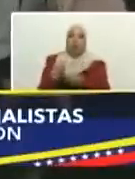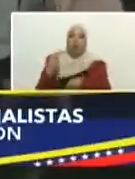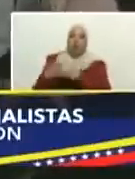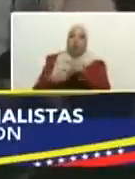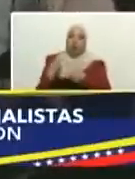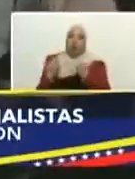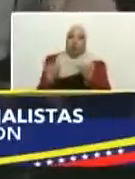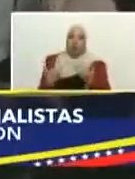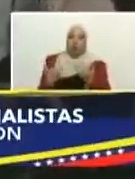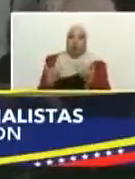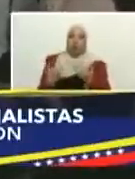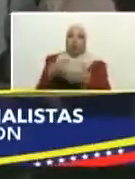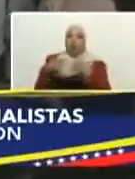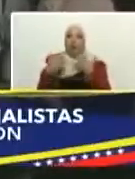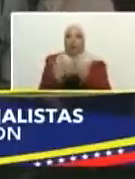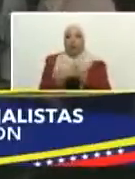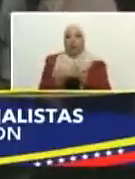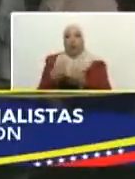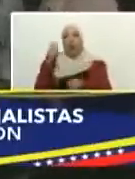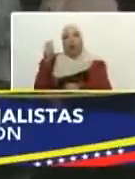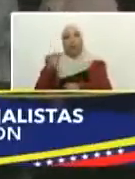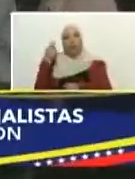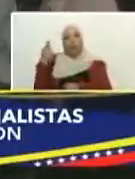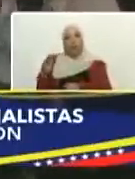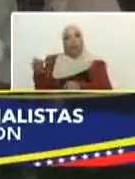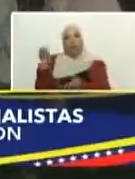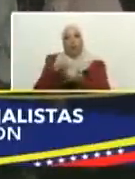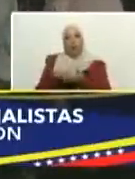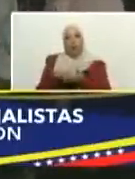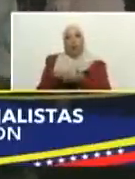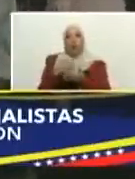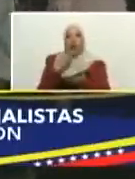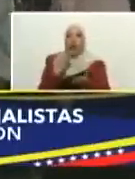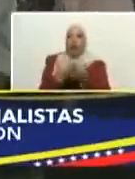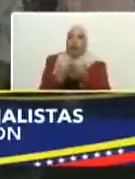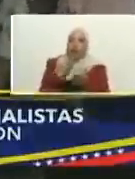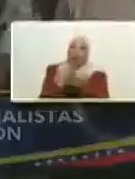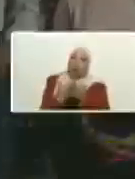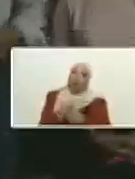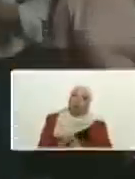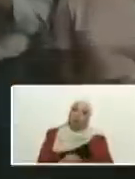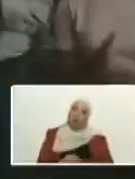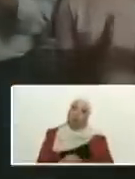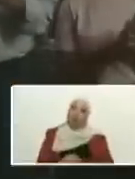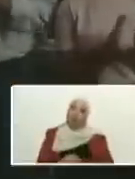revolución? Así que desde acá, desde Petare, le devolvemos el pase. Muchísimas gracias, presidente.